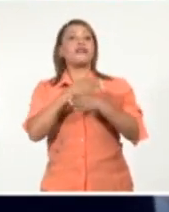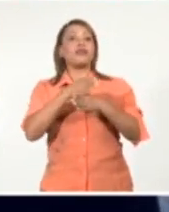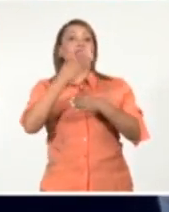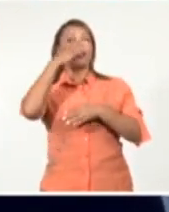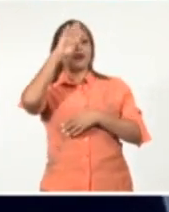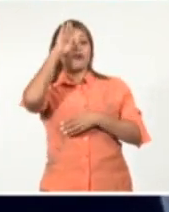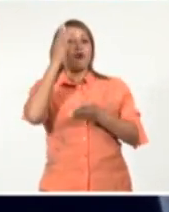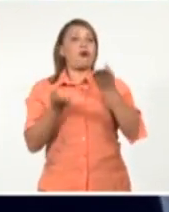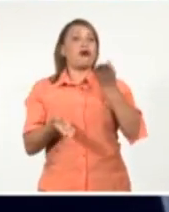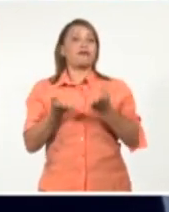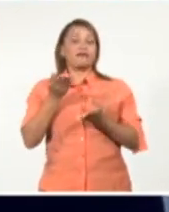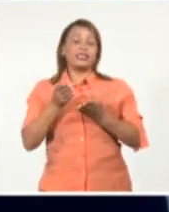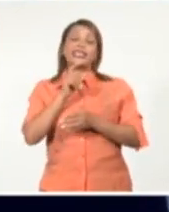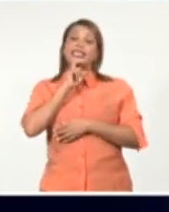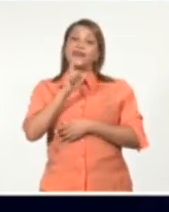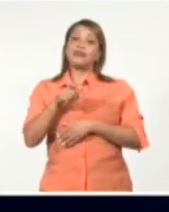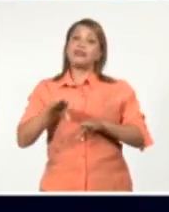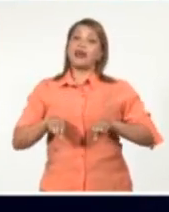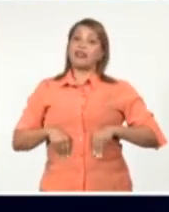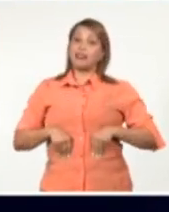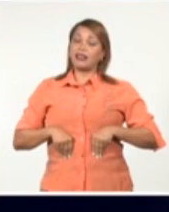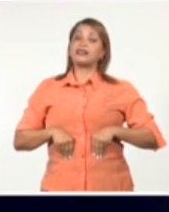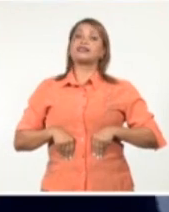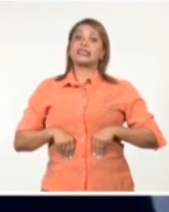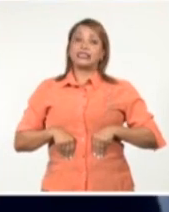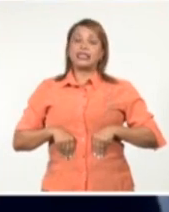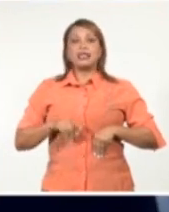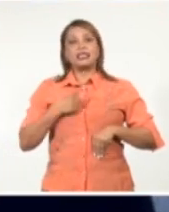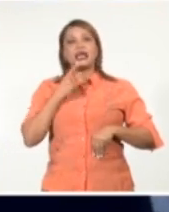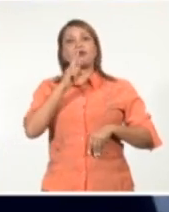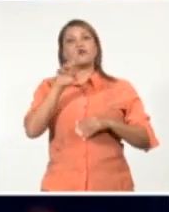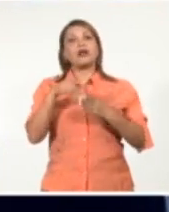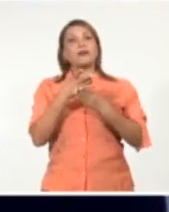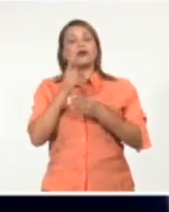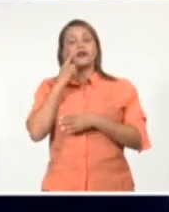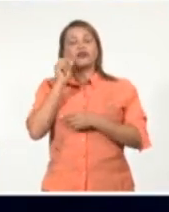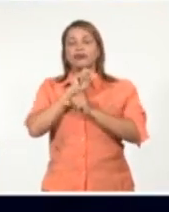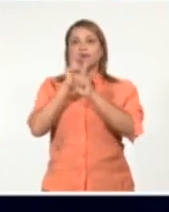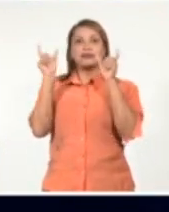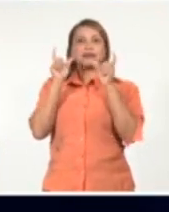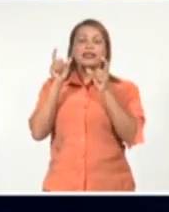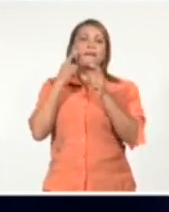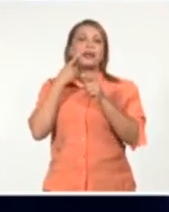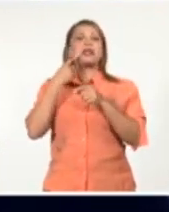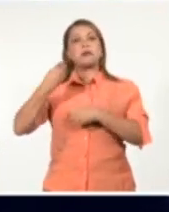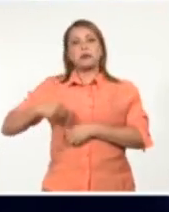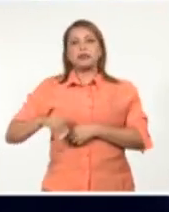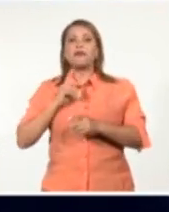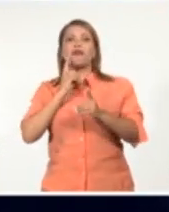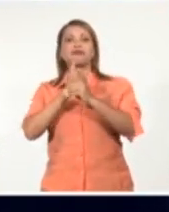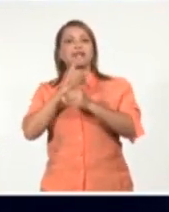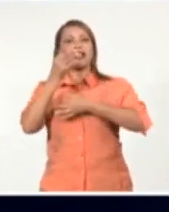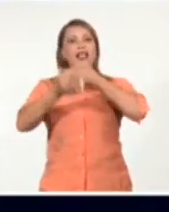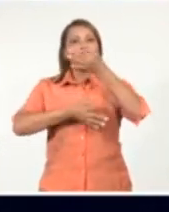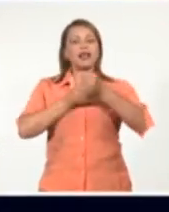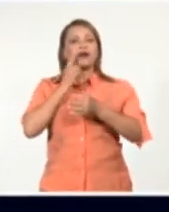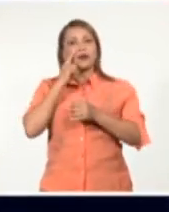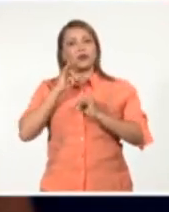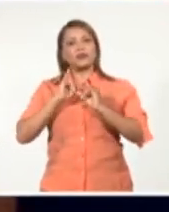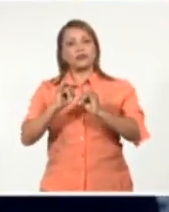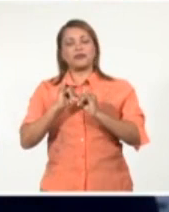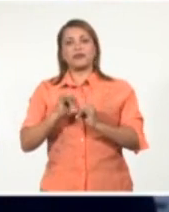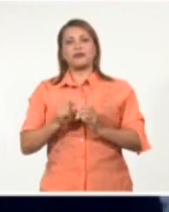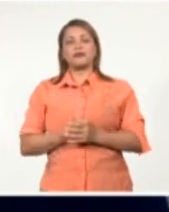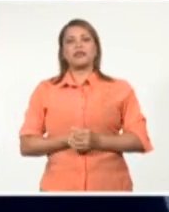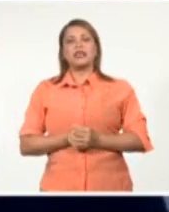muy muy difícil adaptarse tan rápido fíjense que son pasadas a la una y todavía estamos despiertos y aprovechamos para hacer este contacto con el noticiero del mediodía